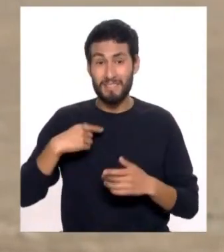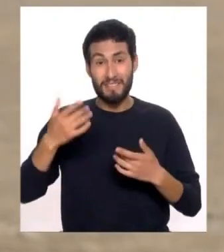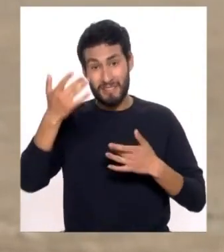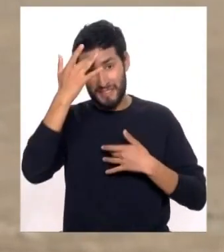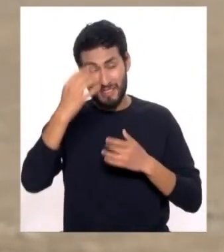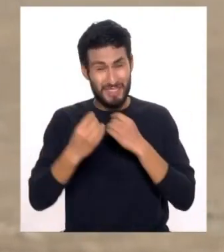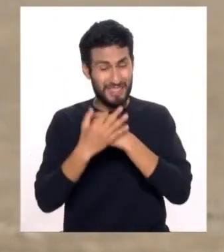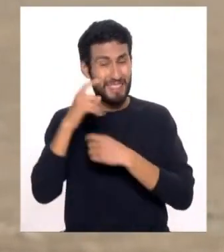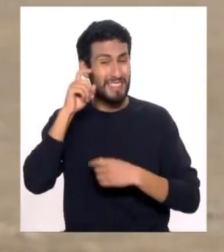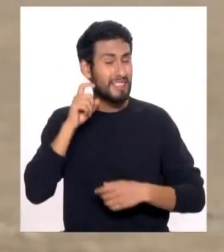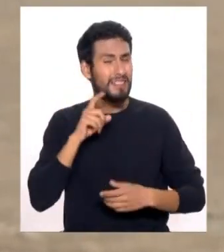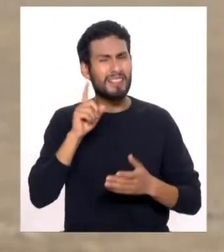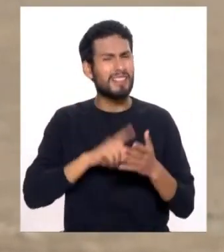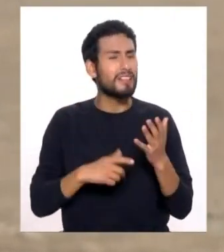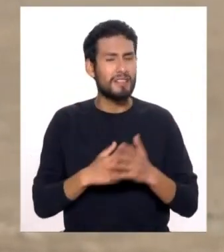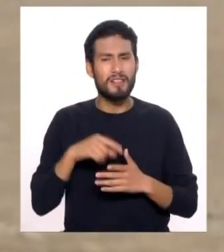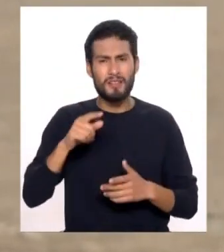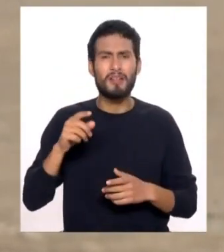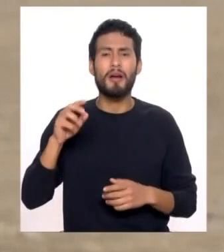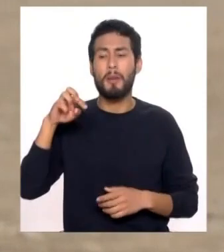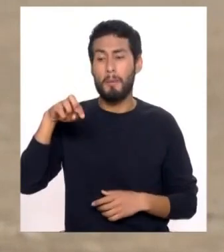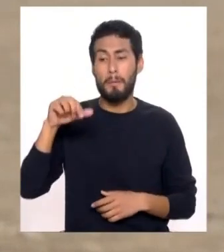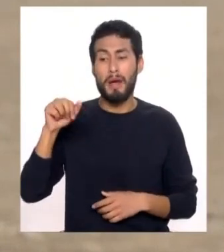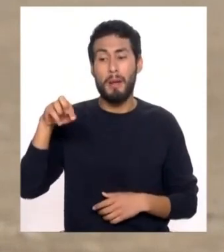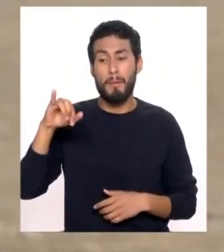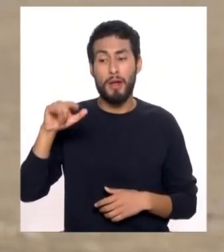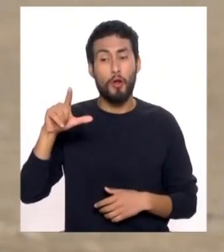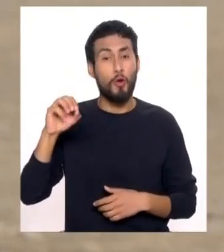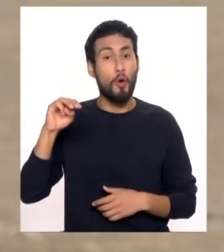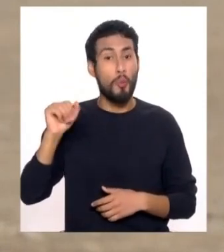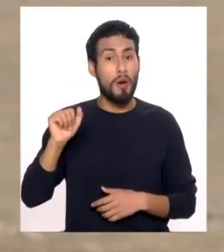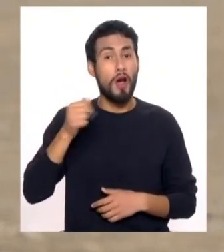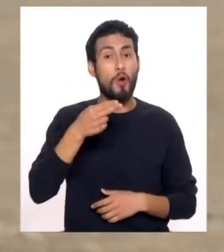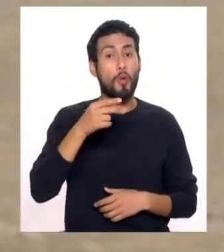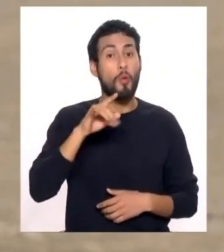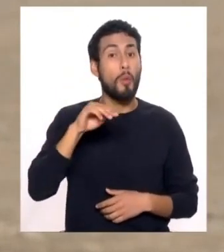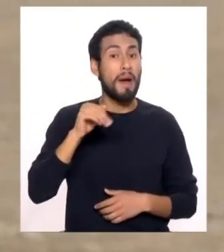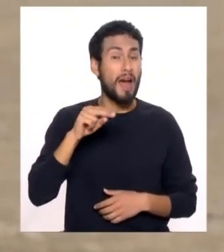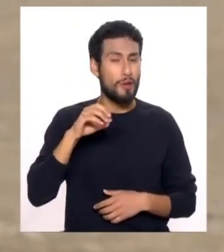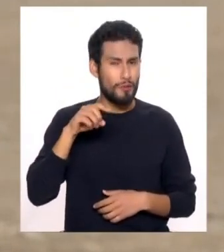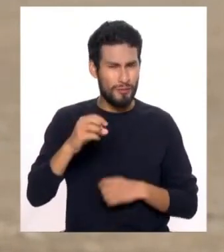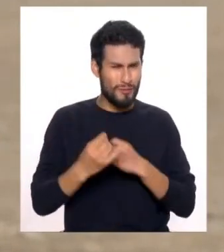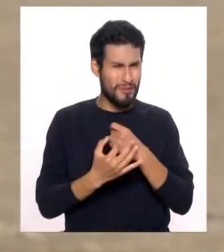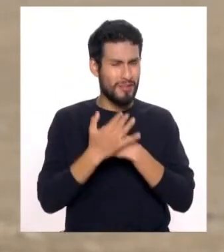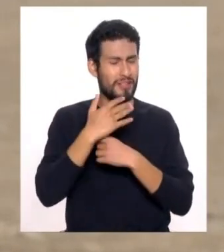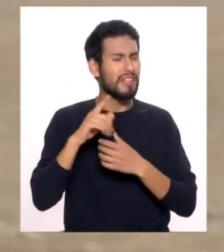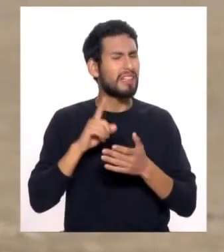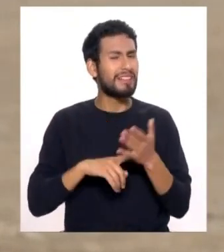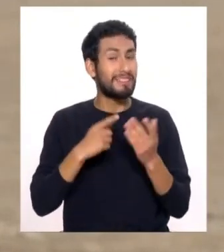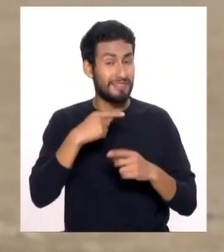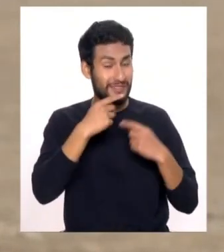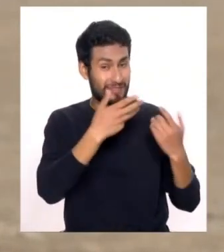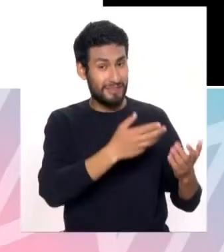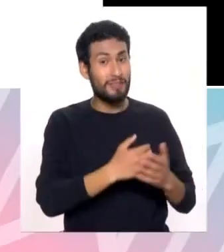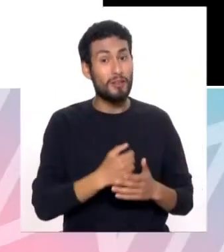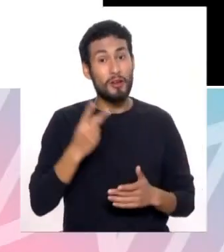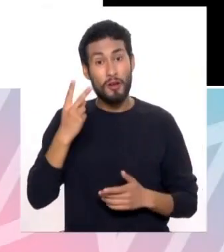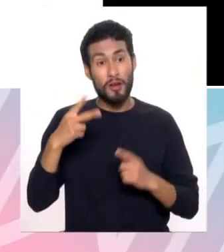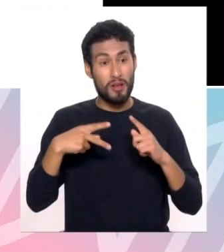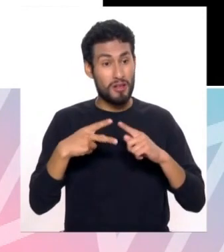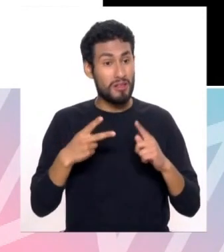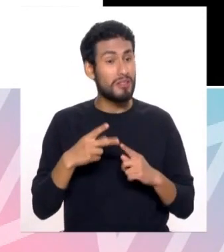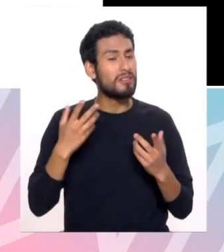transmisión sexual y en específico del virus del papiloma humano, que, como lo ha mencionado el doctor Tejada, es un virus que en dos de sus cepas